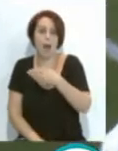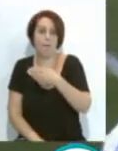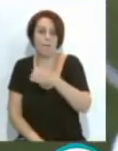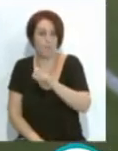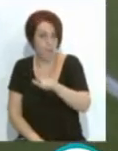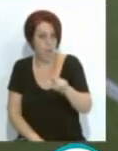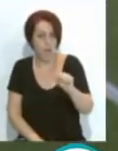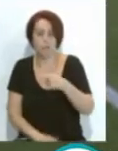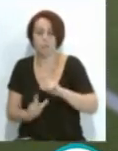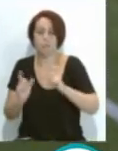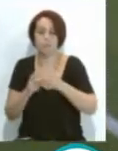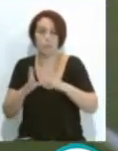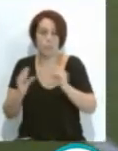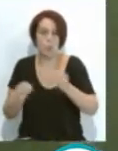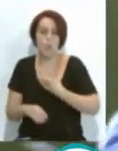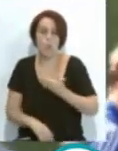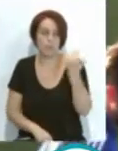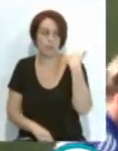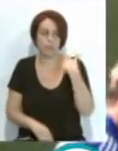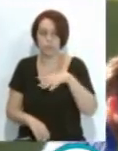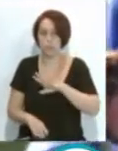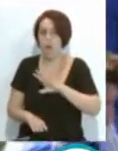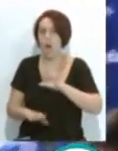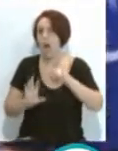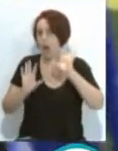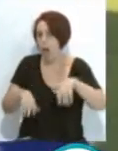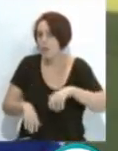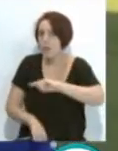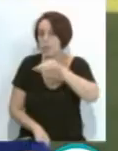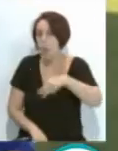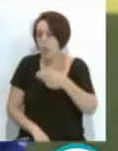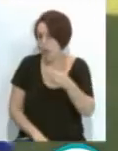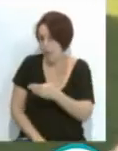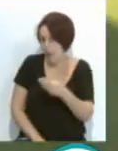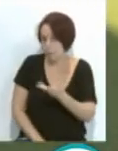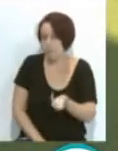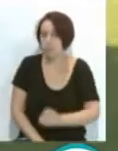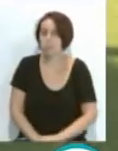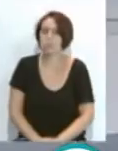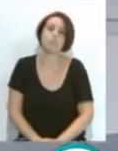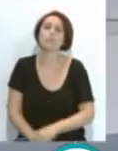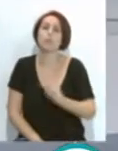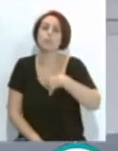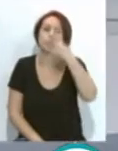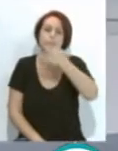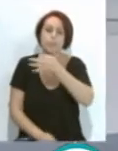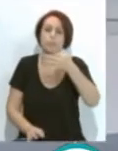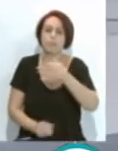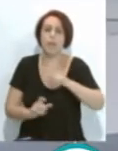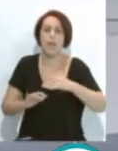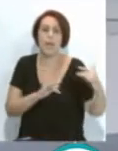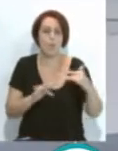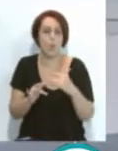andaluz donde el Cádiz en aquella época militaba en la segunda división B del fútbol español. Recordamos perfectamente el partido que se